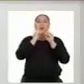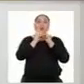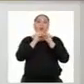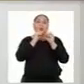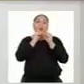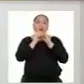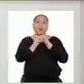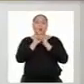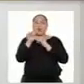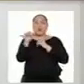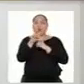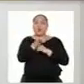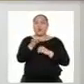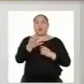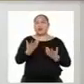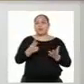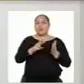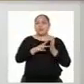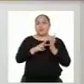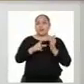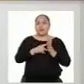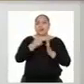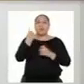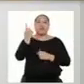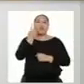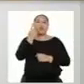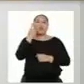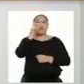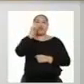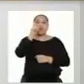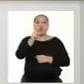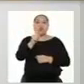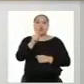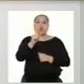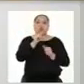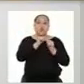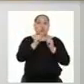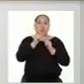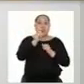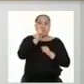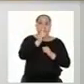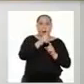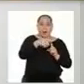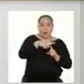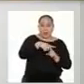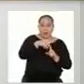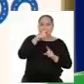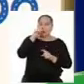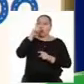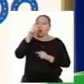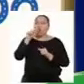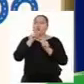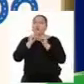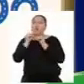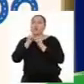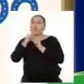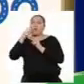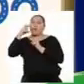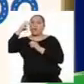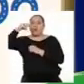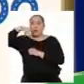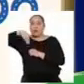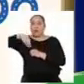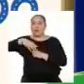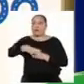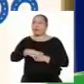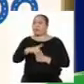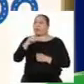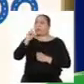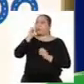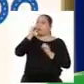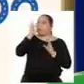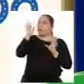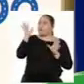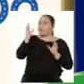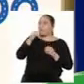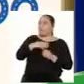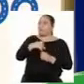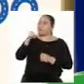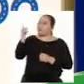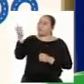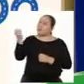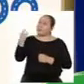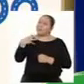mismas. En otras palabras, solo existe un valor para T y un valor para M. No me queda tan clara una cosa.